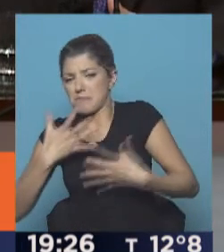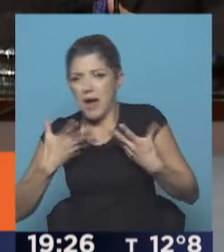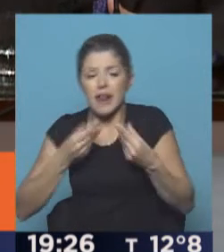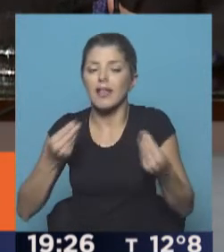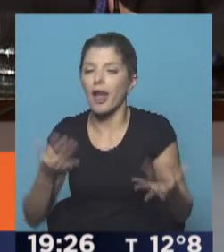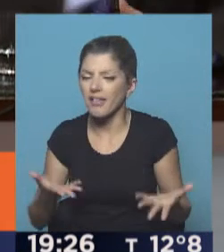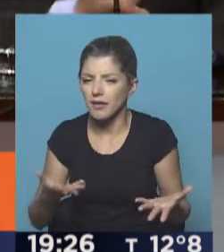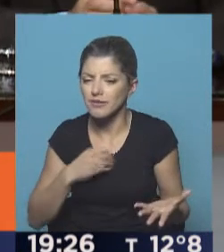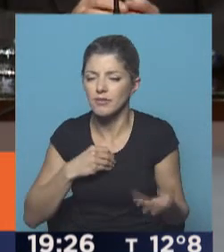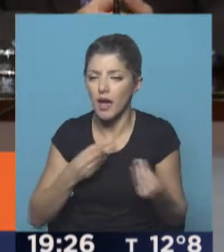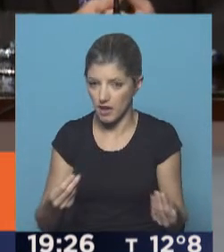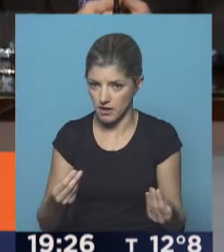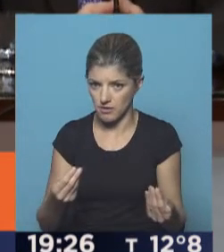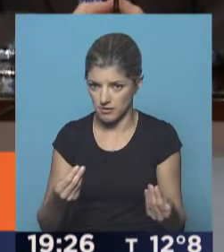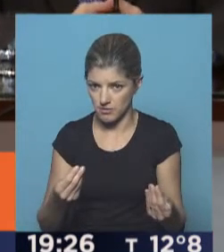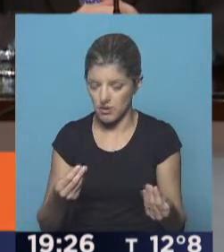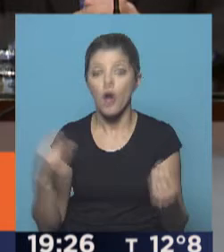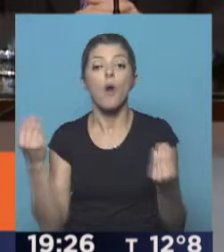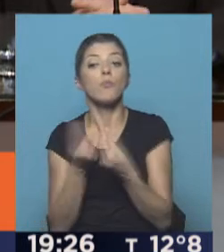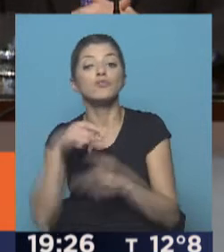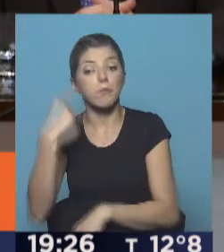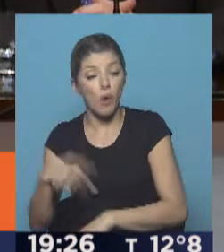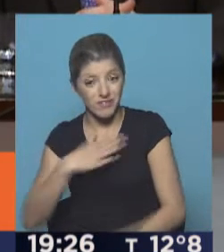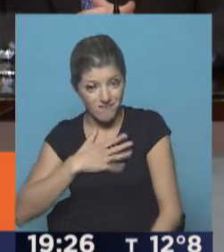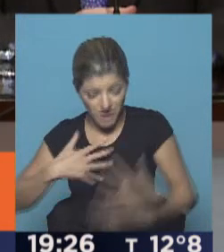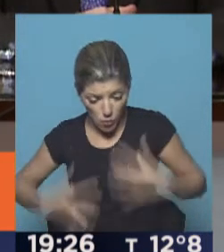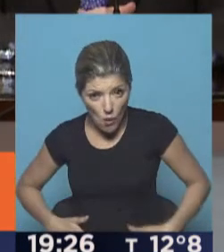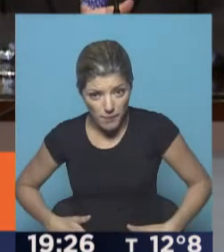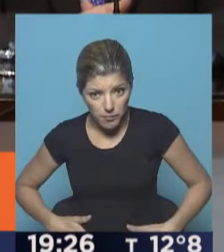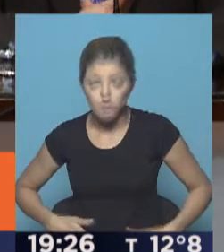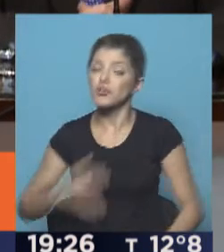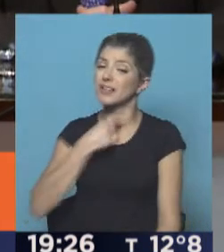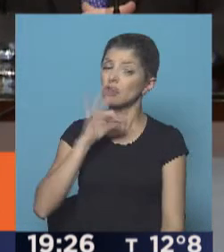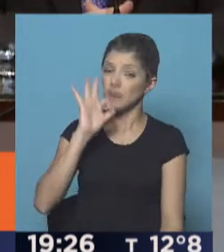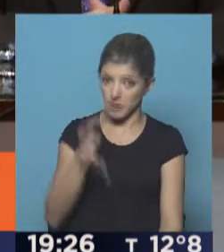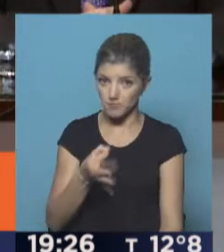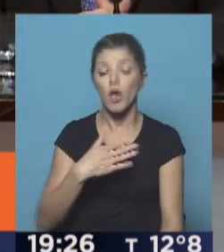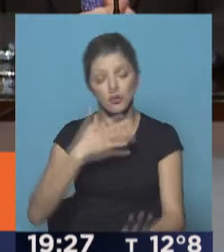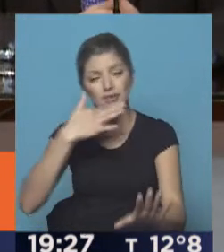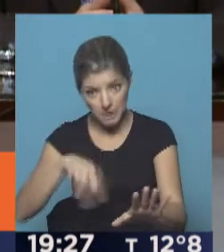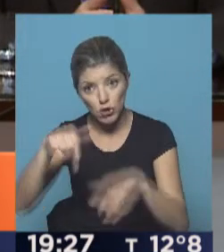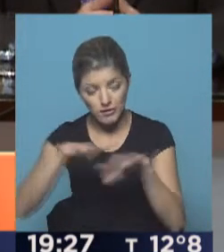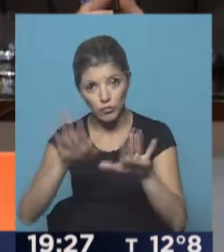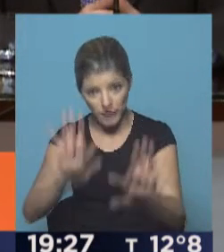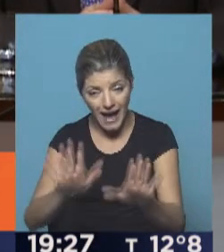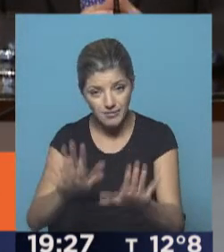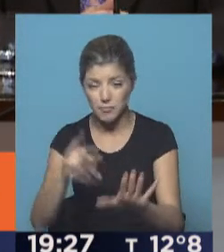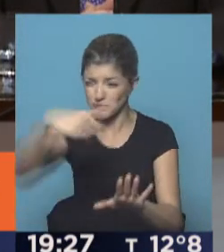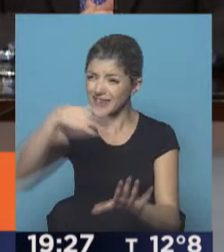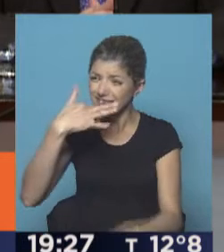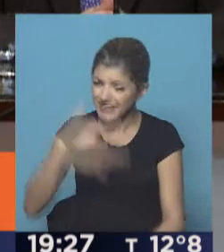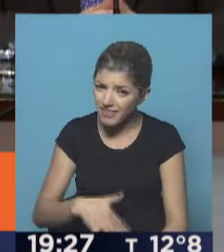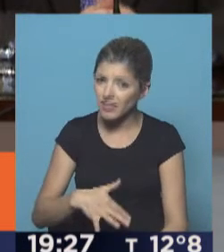de sensaciones corporales físicas. Yo quería saber si ustedes les creo todo lo que está ocurriendo, pero son conscientes de lo que se generó